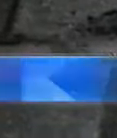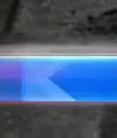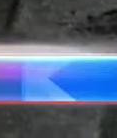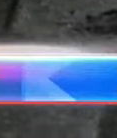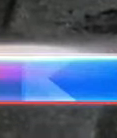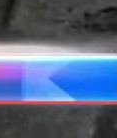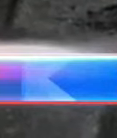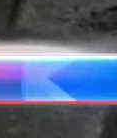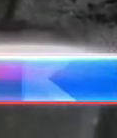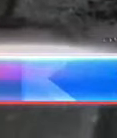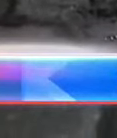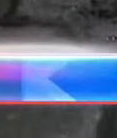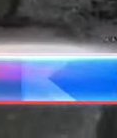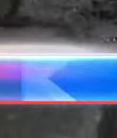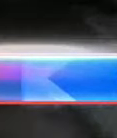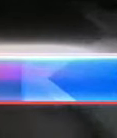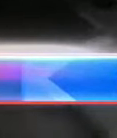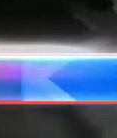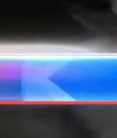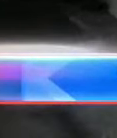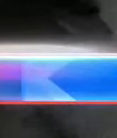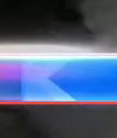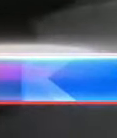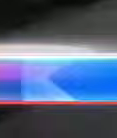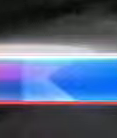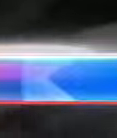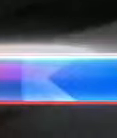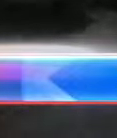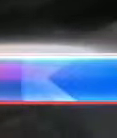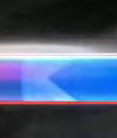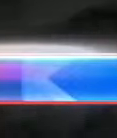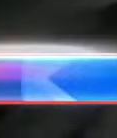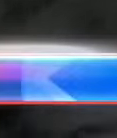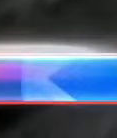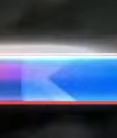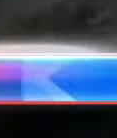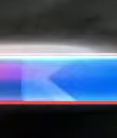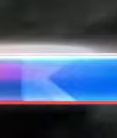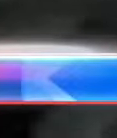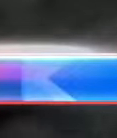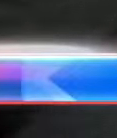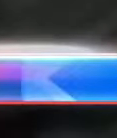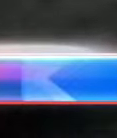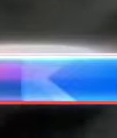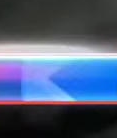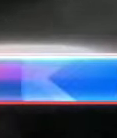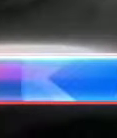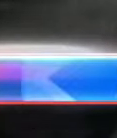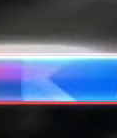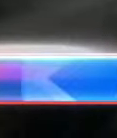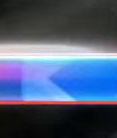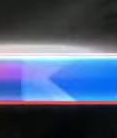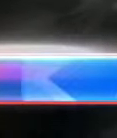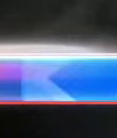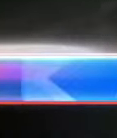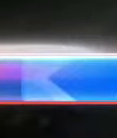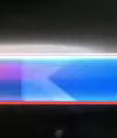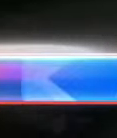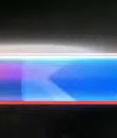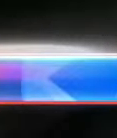desplomó. Su muerte fue cuestión de segundos. La sangre invadía la calle adoquinada. Al ver a su ex mujer tendida en el piso, el